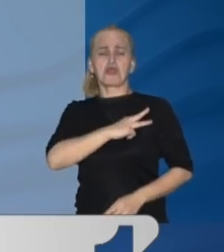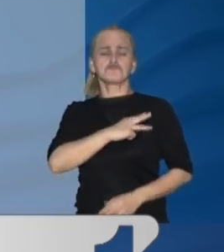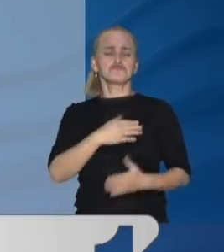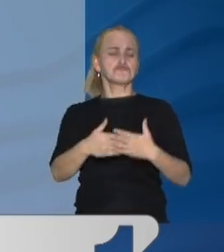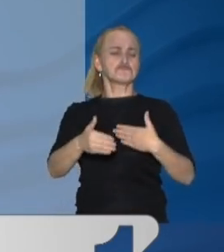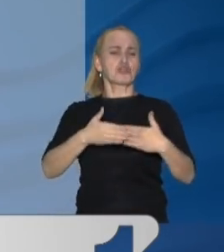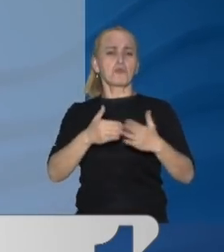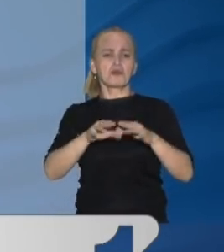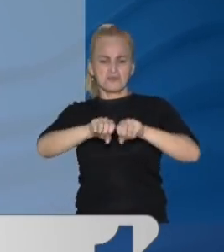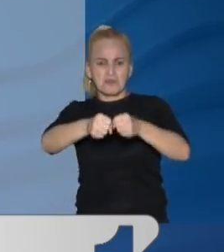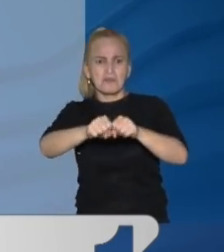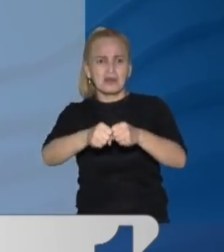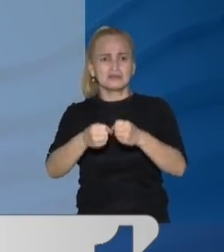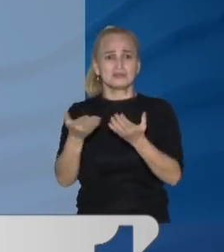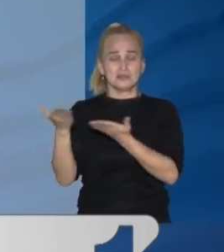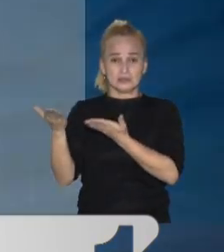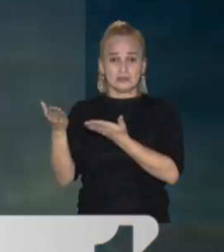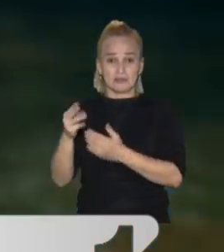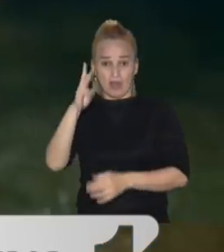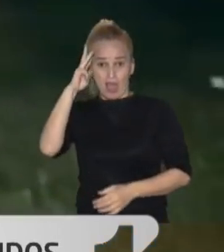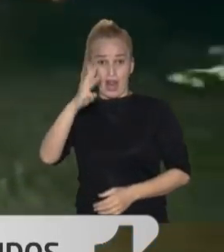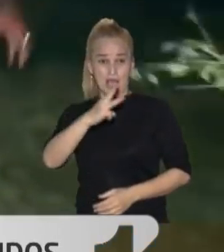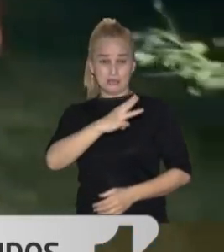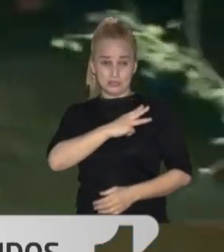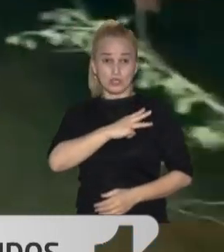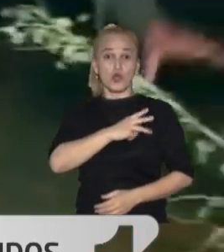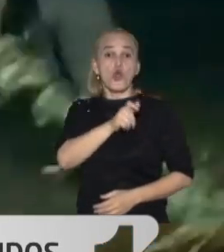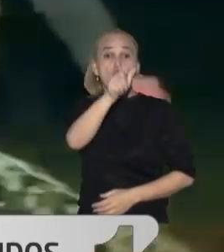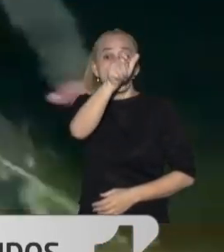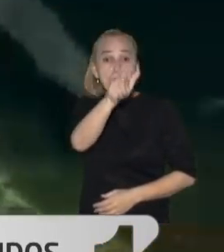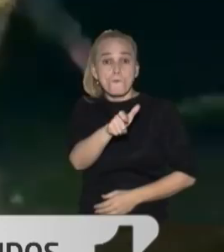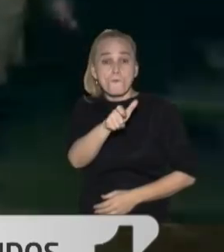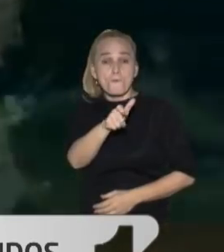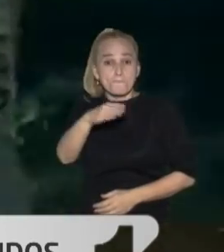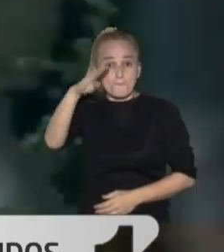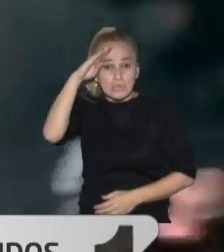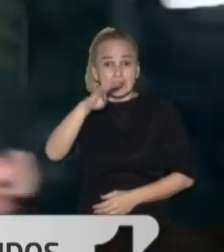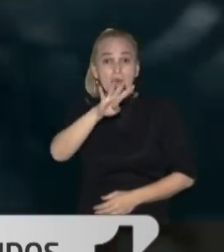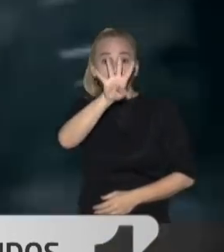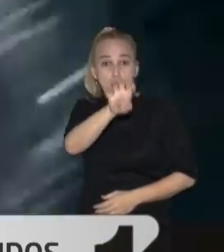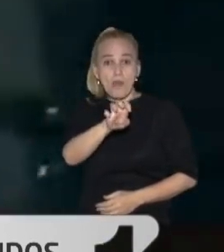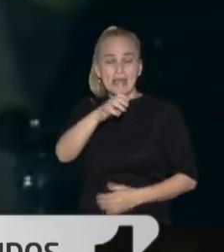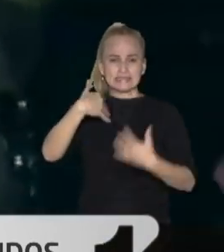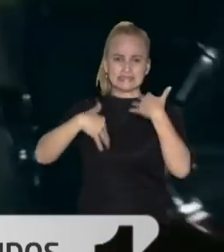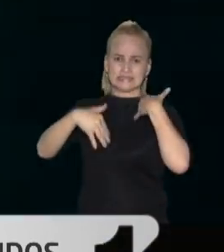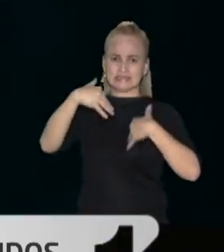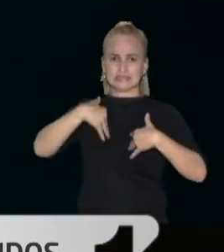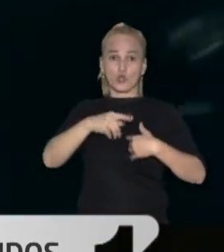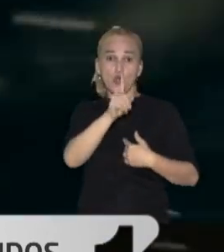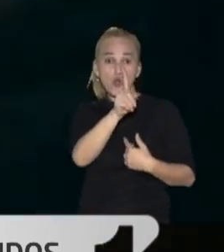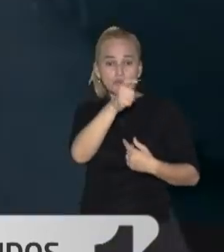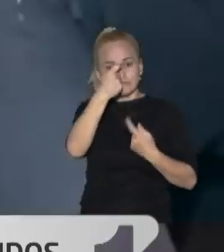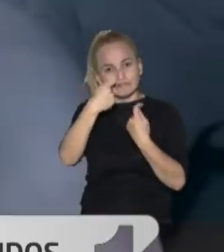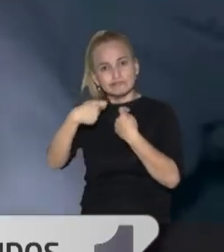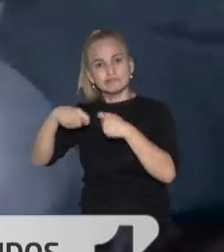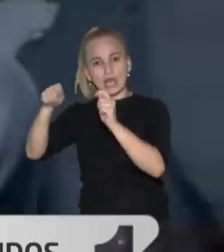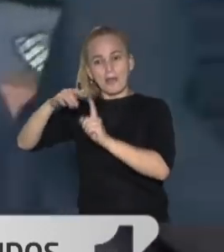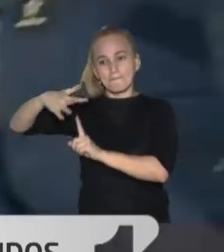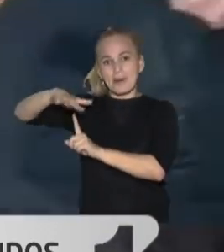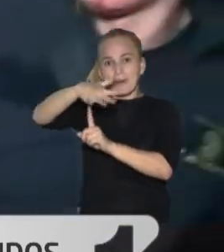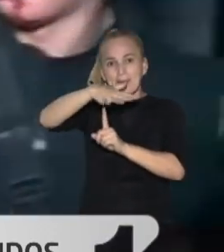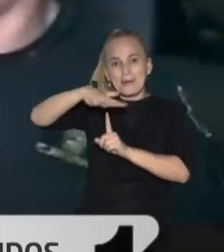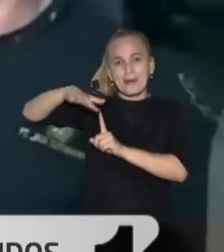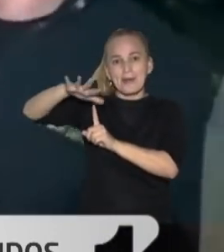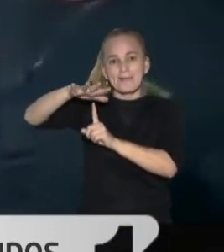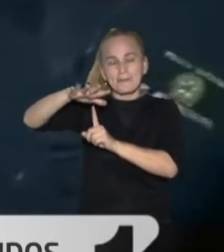ESMAD atacó incluso al ejército. 9 policías también resultaron heridos. Uno de ellos fue trasladado vía aérea a Cali luego